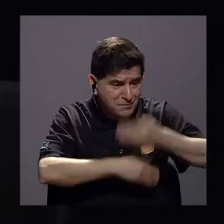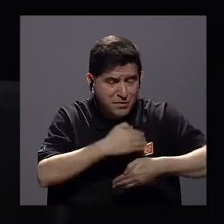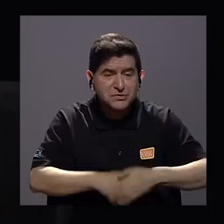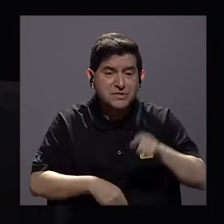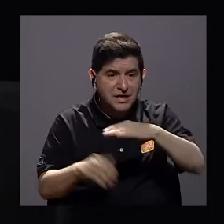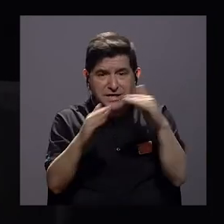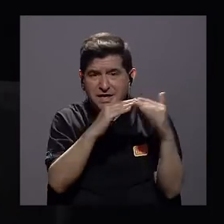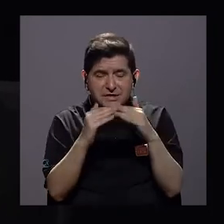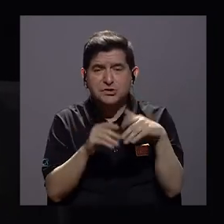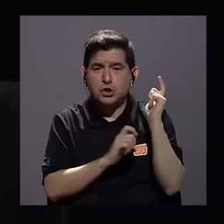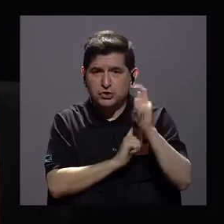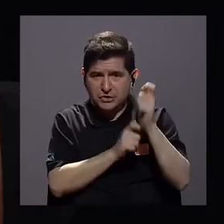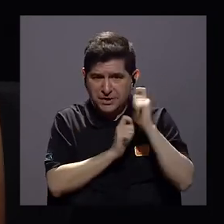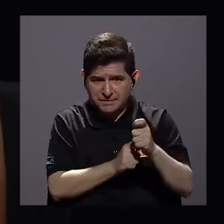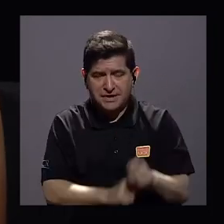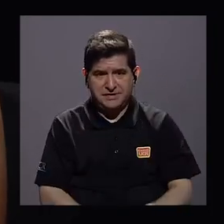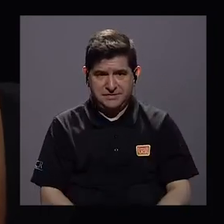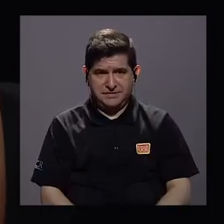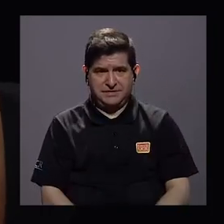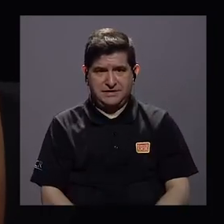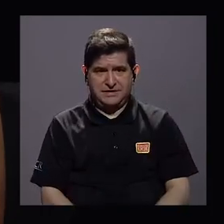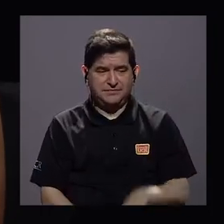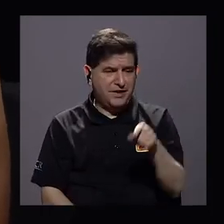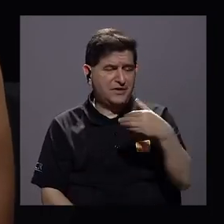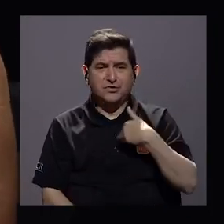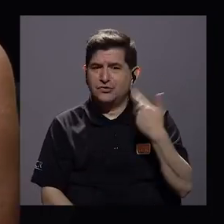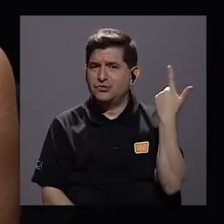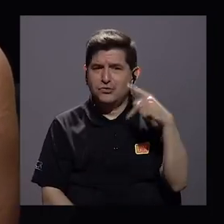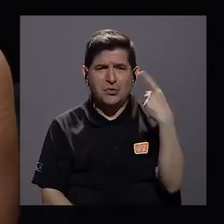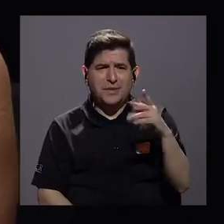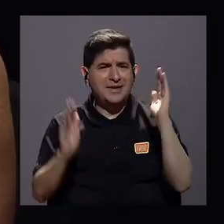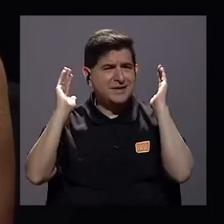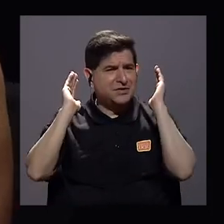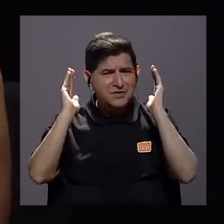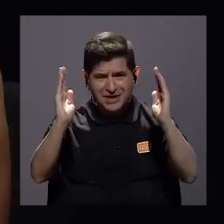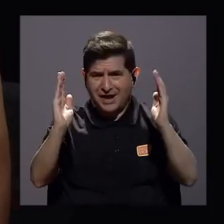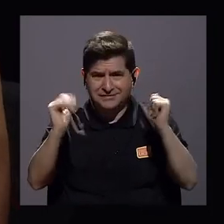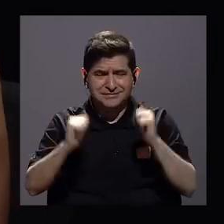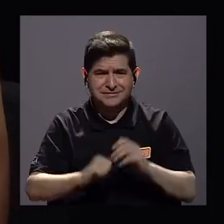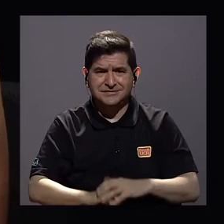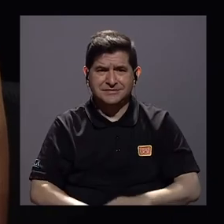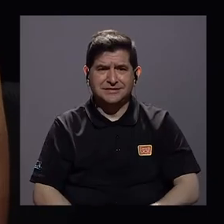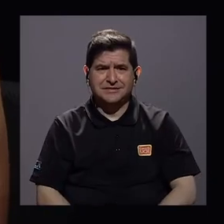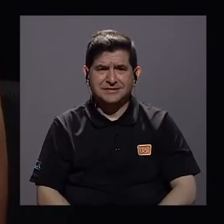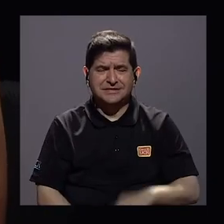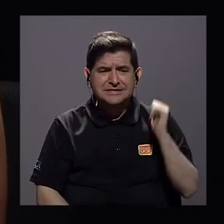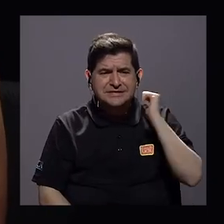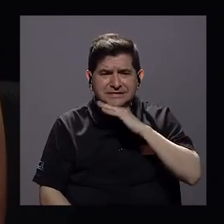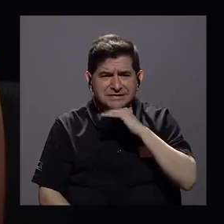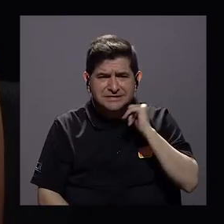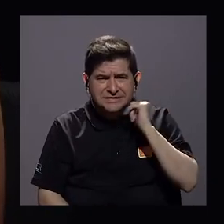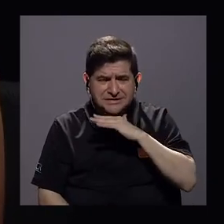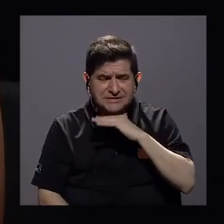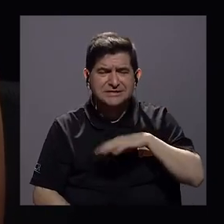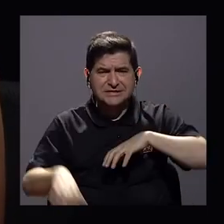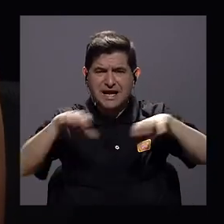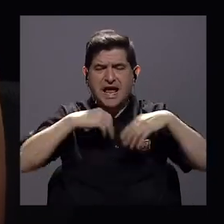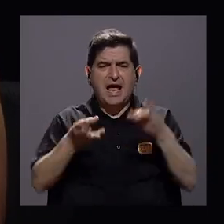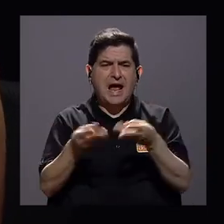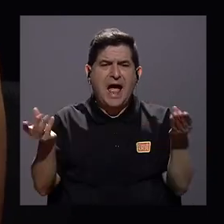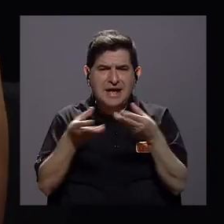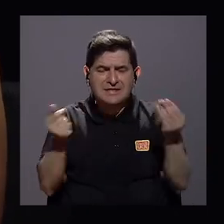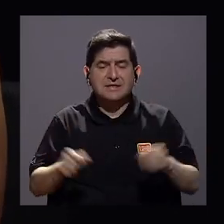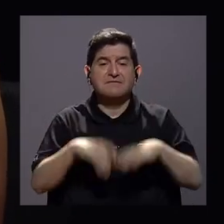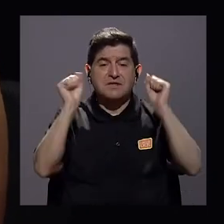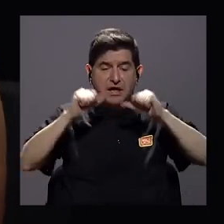estas comunidades pesqueras para que no tengan un riesgo muy alto de contagiarse, ¿verdad?, en su actividad productiva